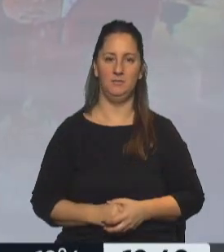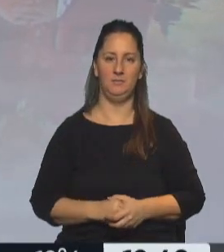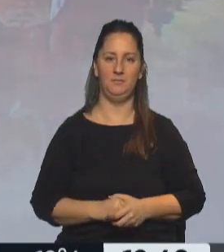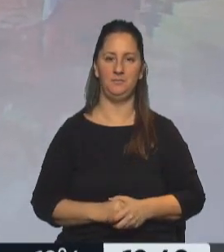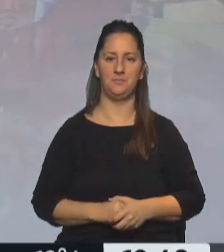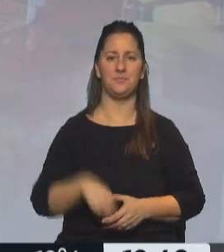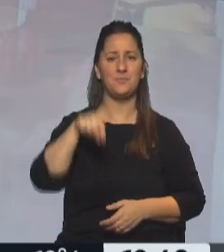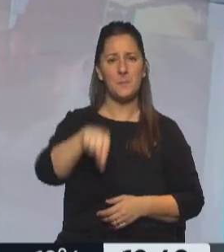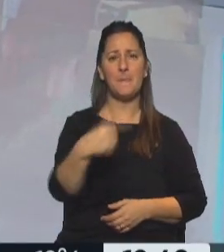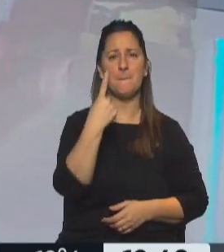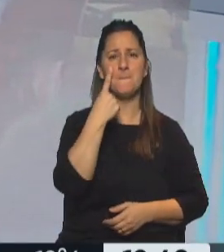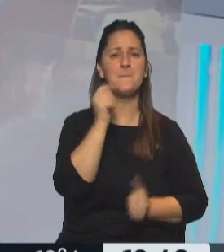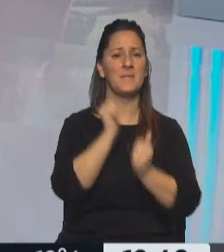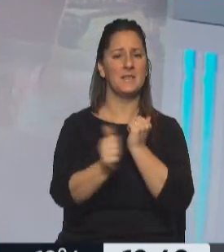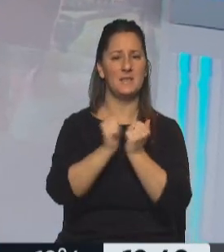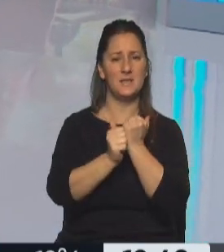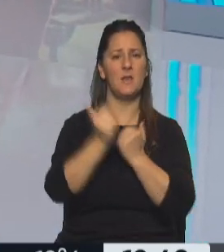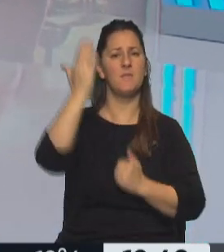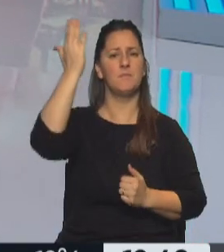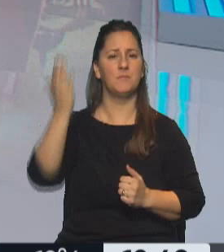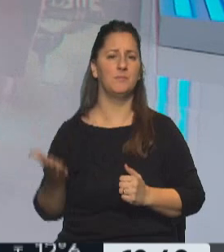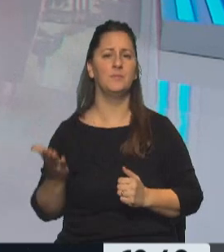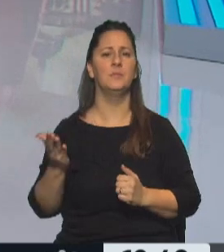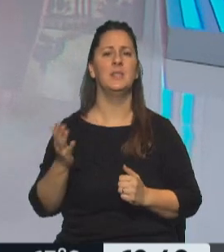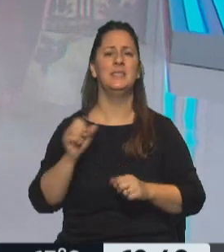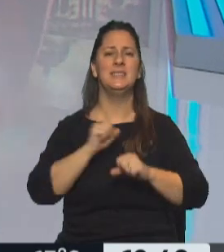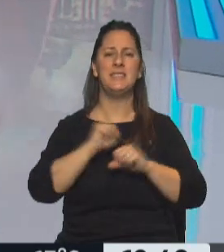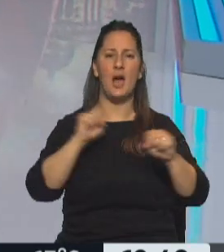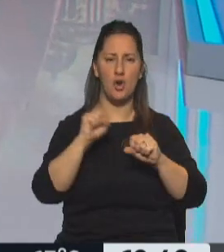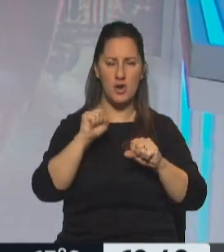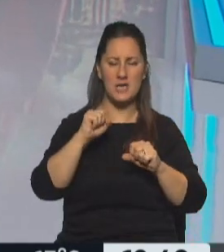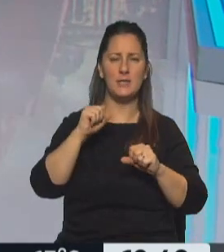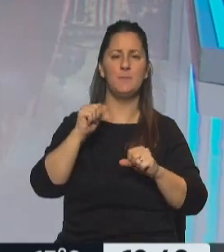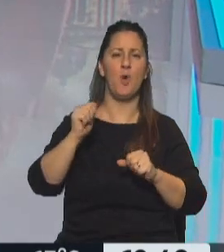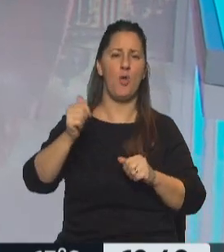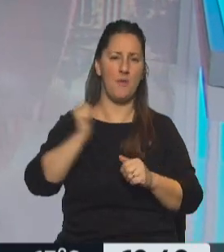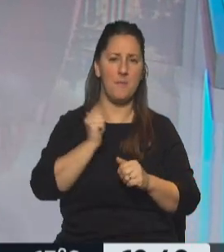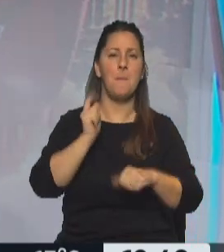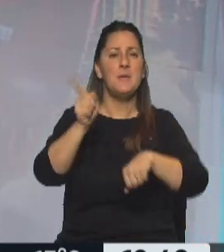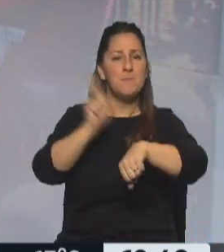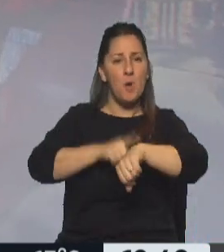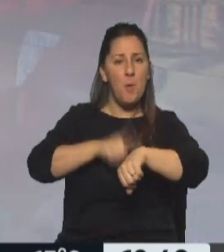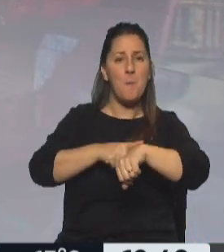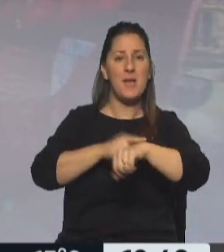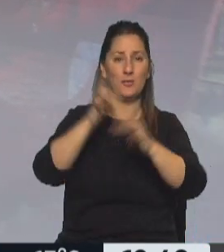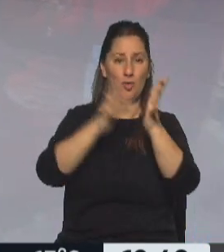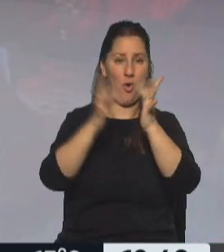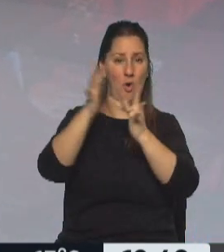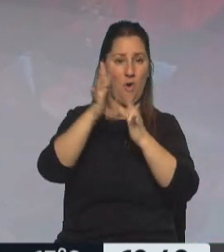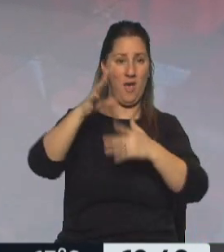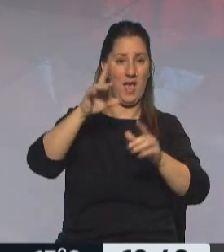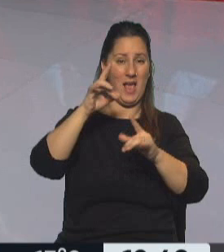y vas a conocer la historia del pontífice del terrorismo de estado fue detenido en el mismo monasterio que fue